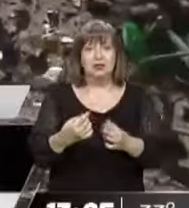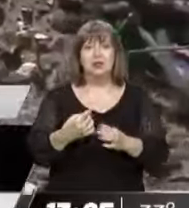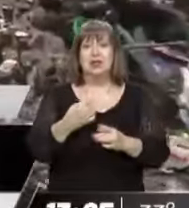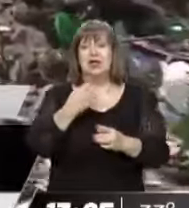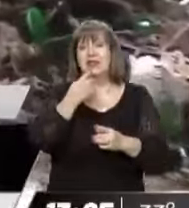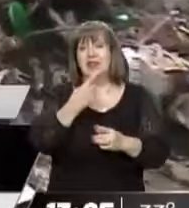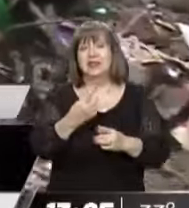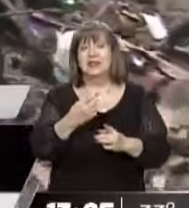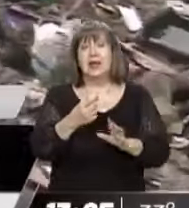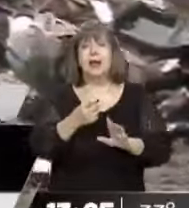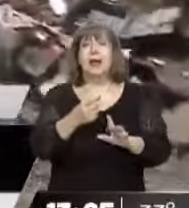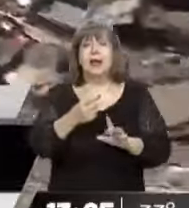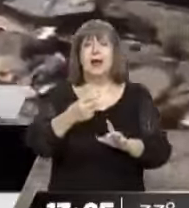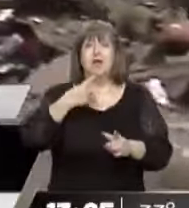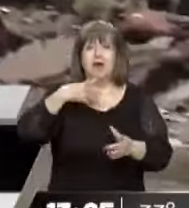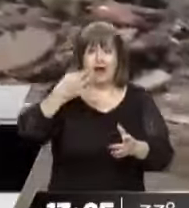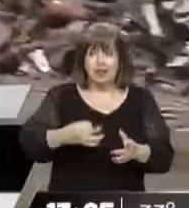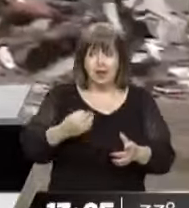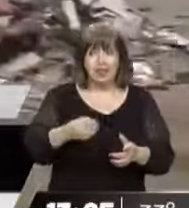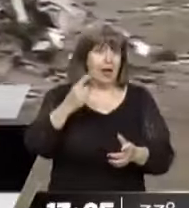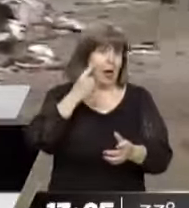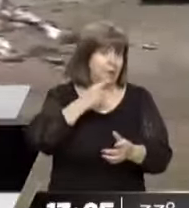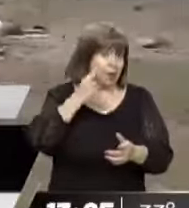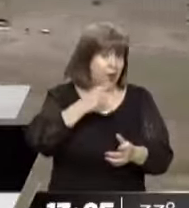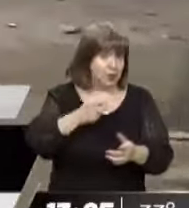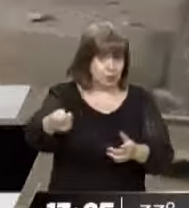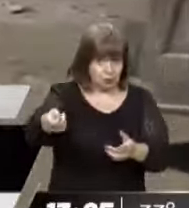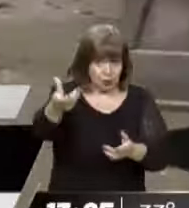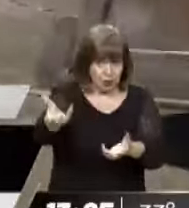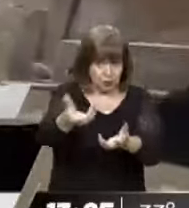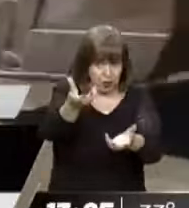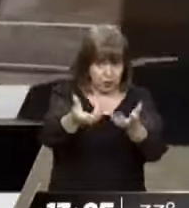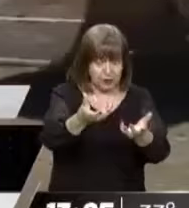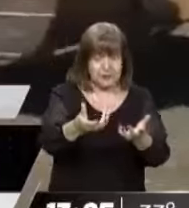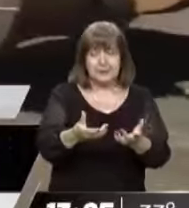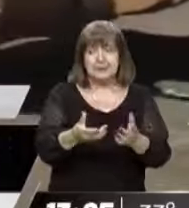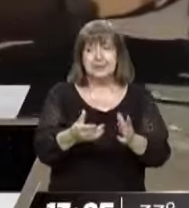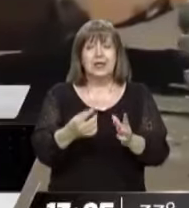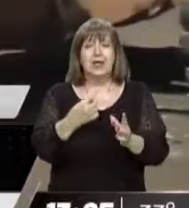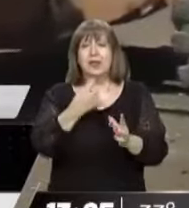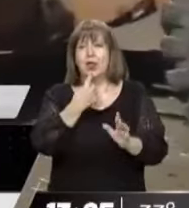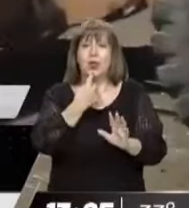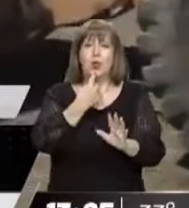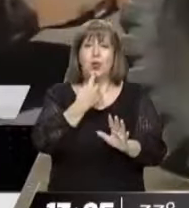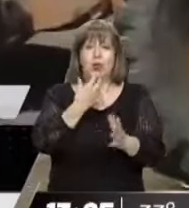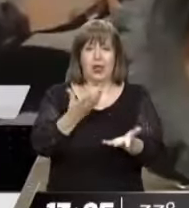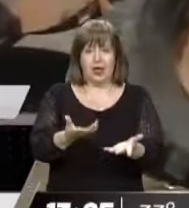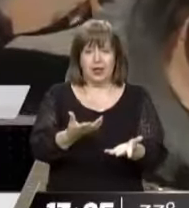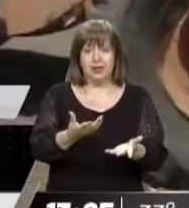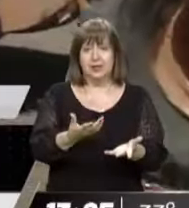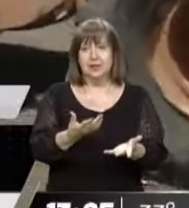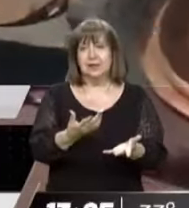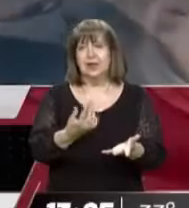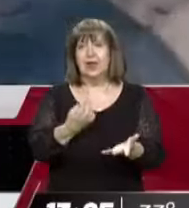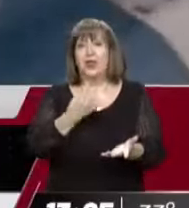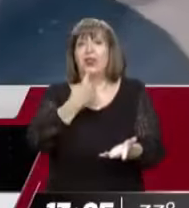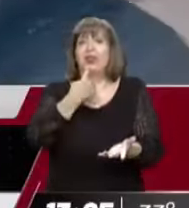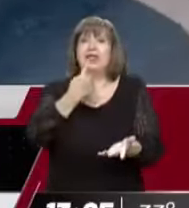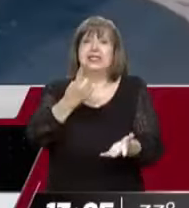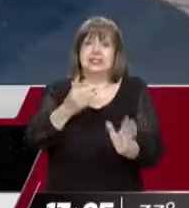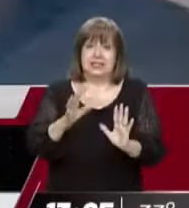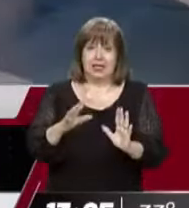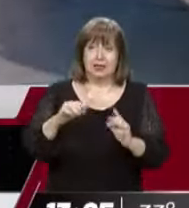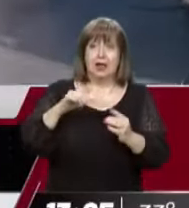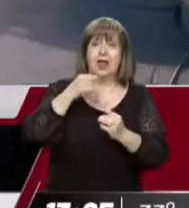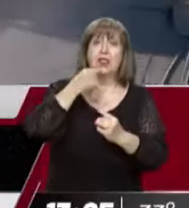se dice que se cree que son intencionales. O sea, no hay una confirmación oficial. Pero, y después, Juli, no oficialmente, hay, se dice